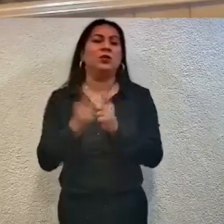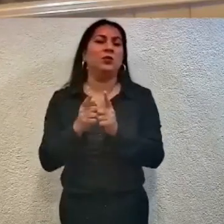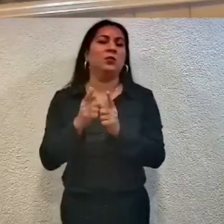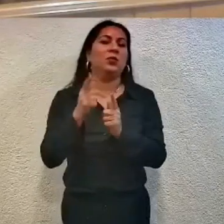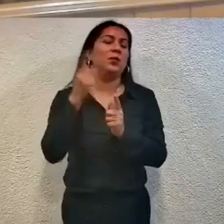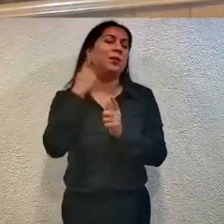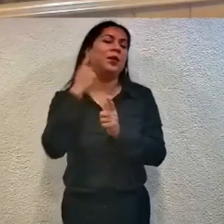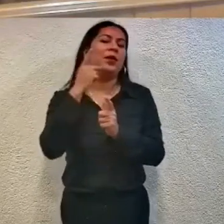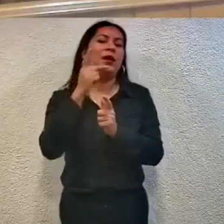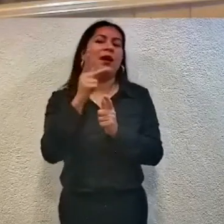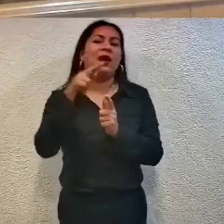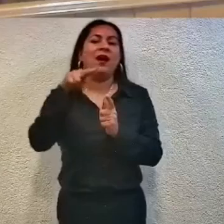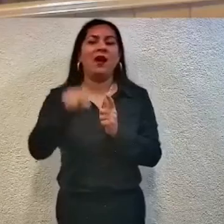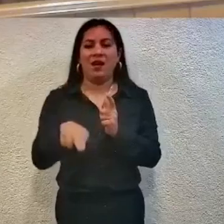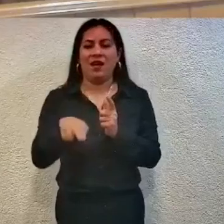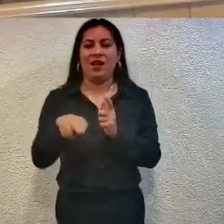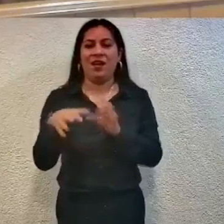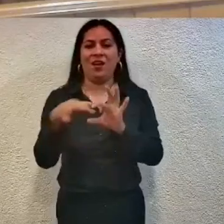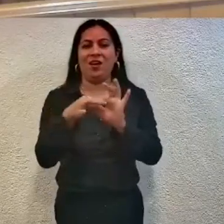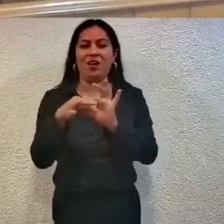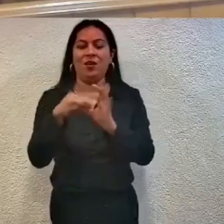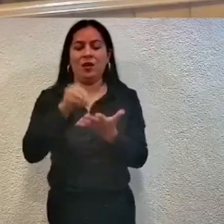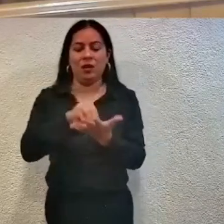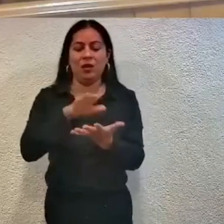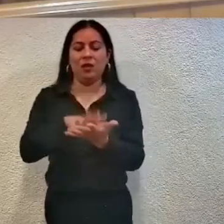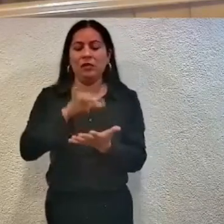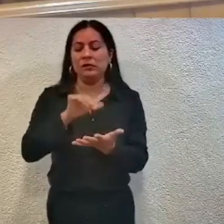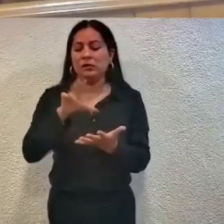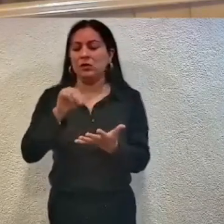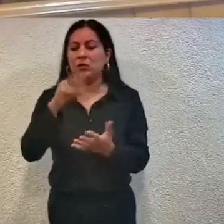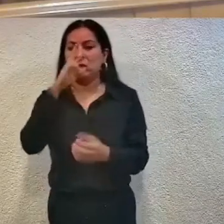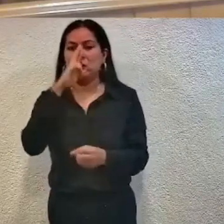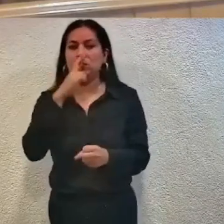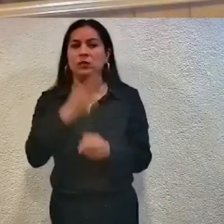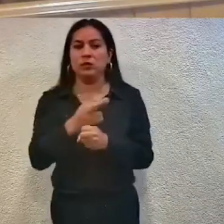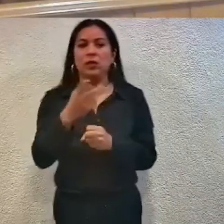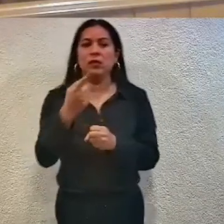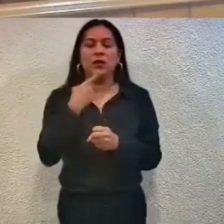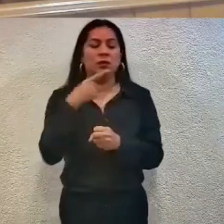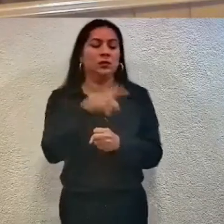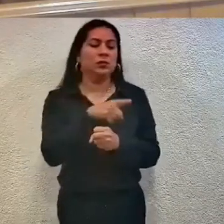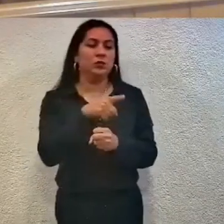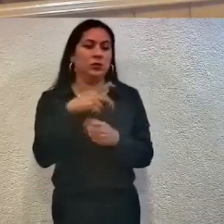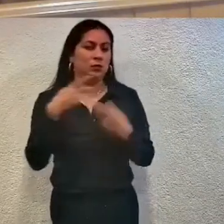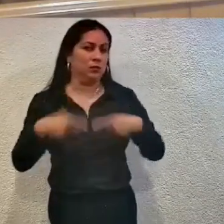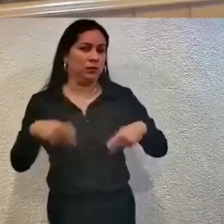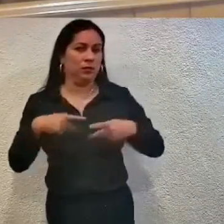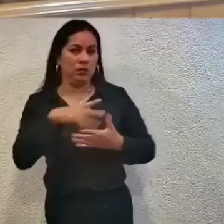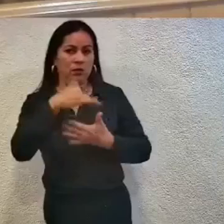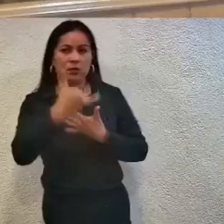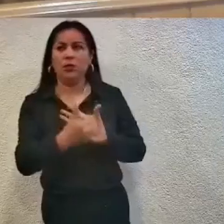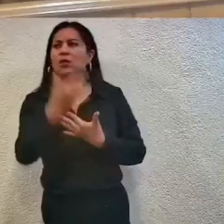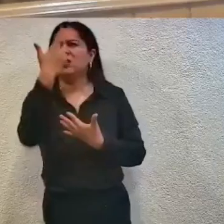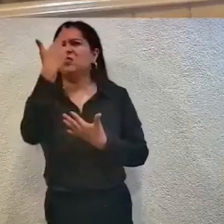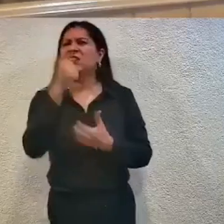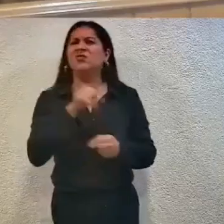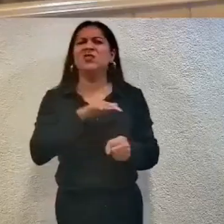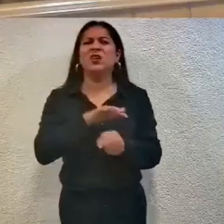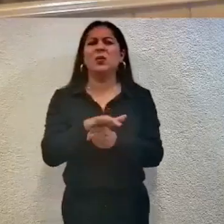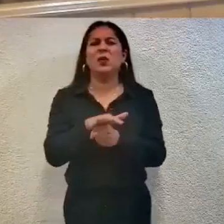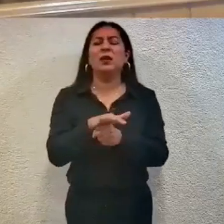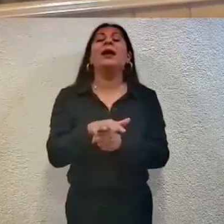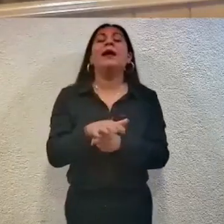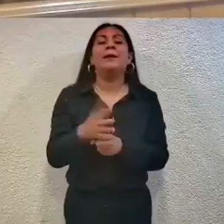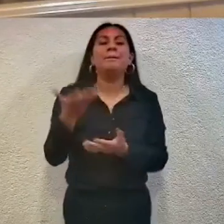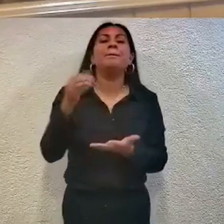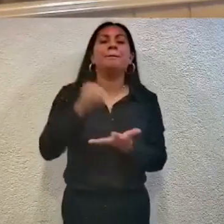y postulado por el Partido Acción Nacional. Con relación a la acreditación o no de la responsabilidad de los denunciados, en el